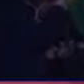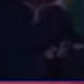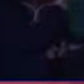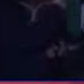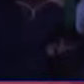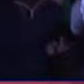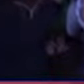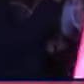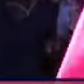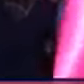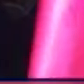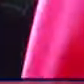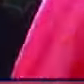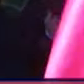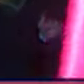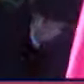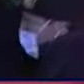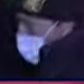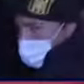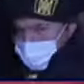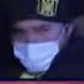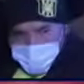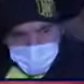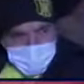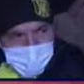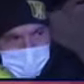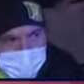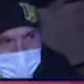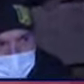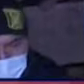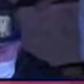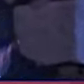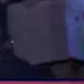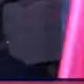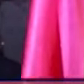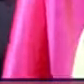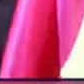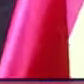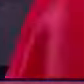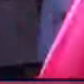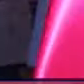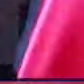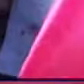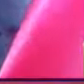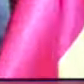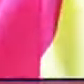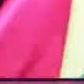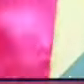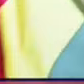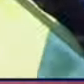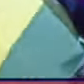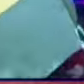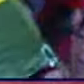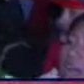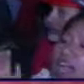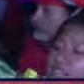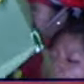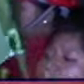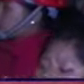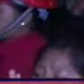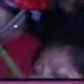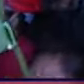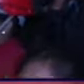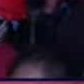Precisamente, miran, continúa la protesta en la calle Bolívar y Gaby, como pueden observar, es un gran tumulto de personas que continúan con esta